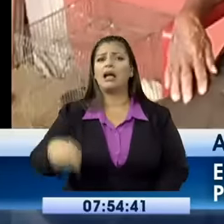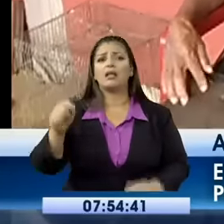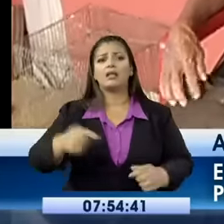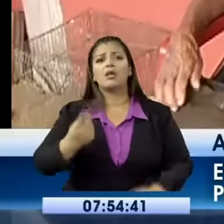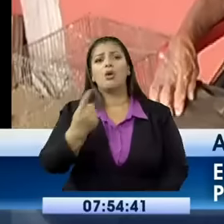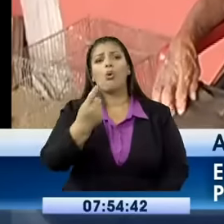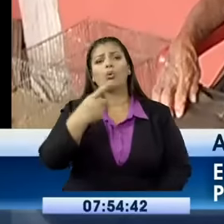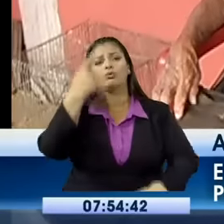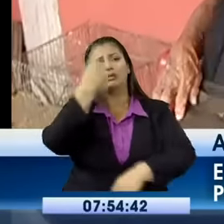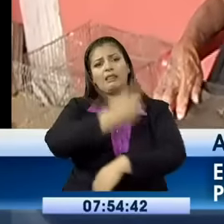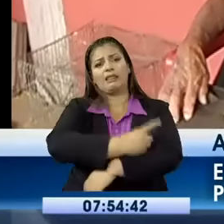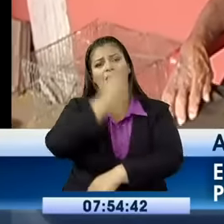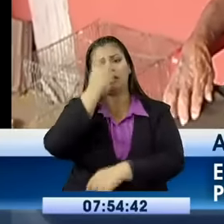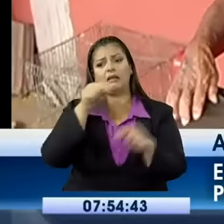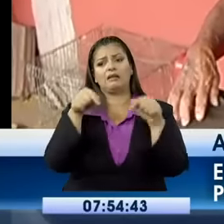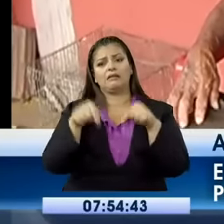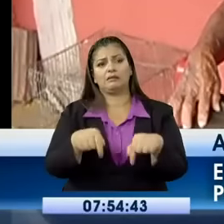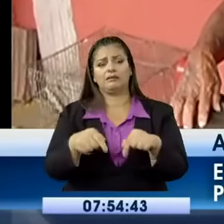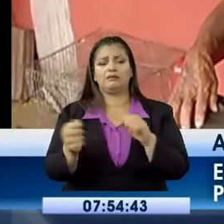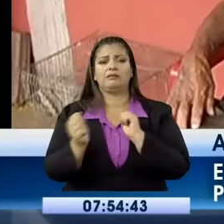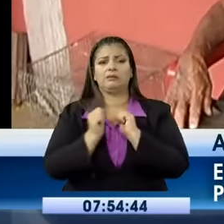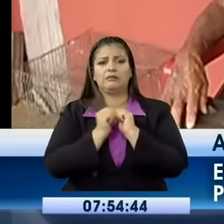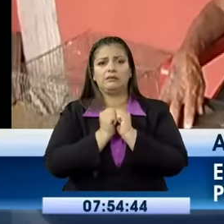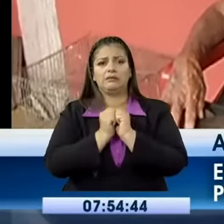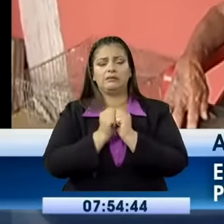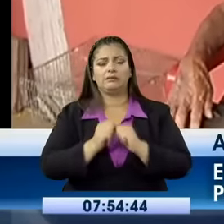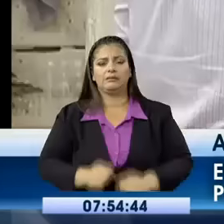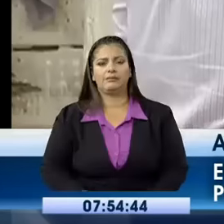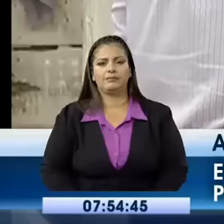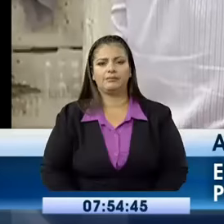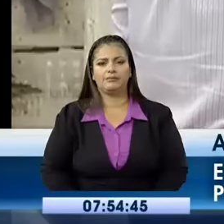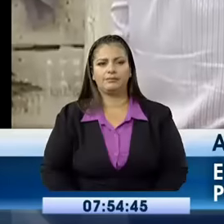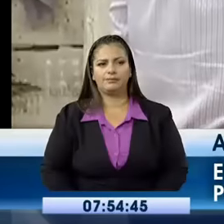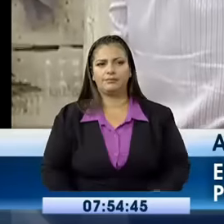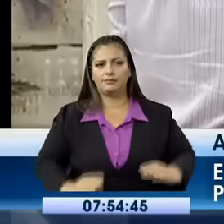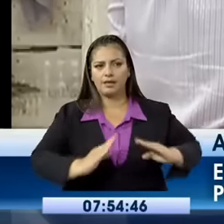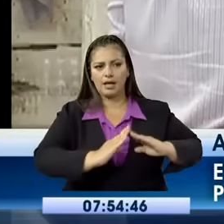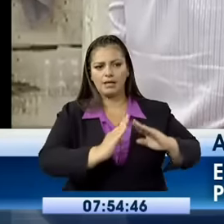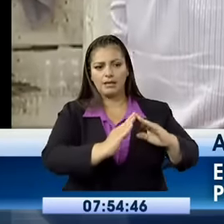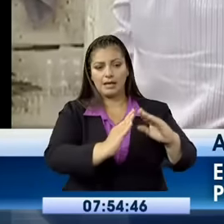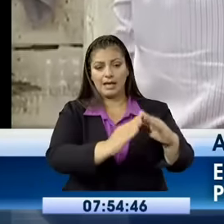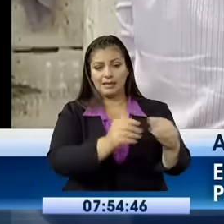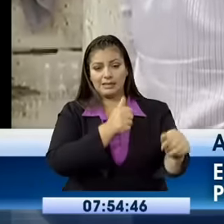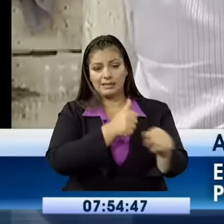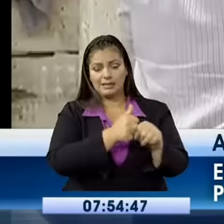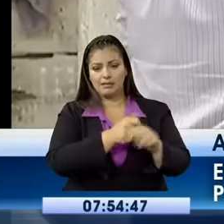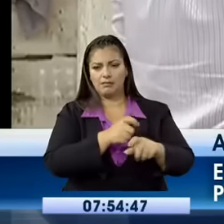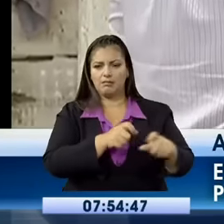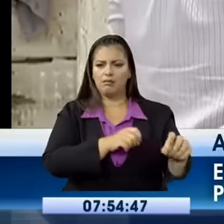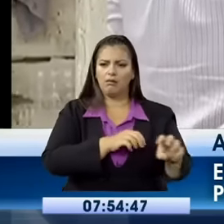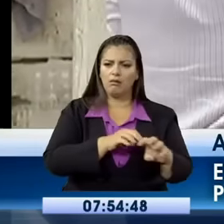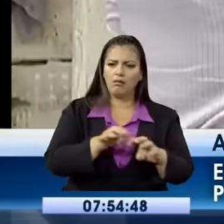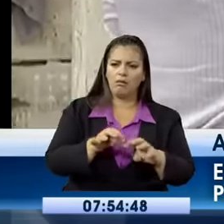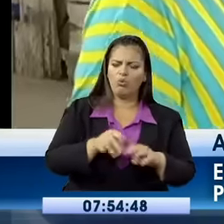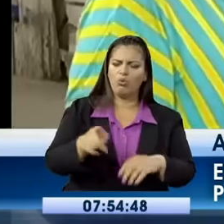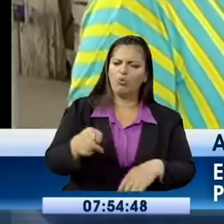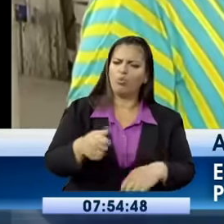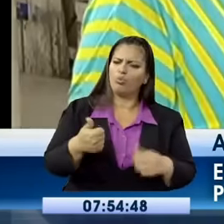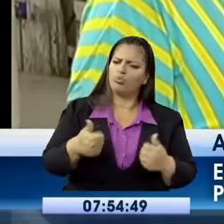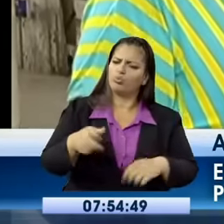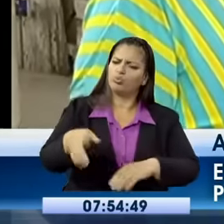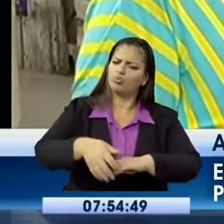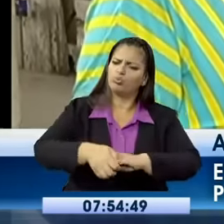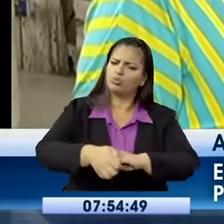tiene 11 días tiene ya conmigo vecinas de Doña Rosa destacaron su esfuerzo de haberle abierto sus puertas